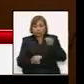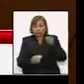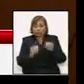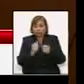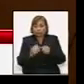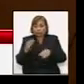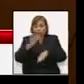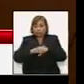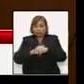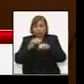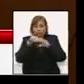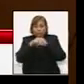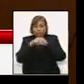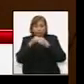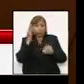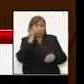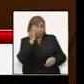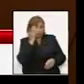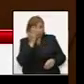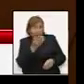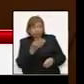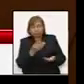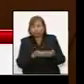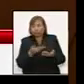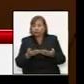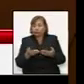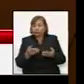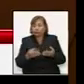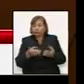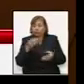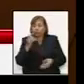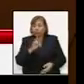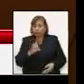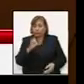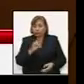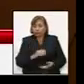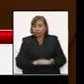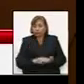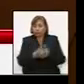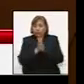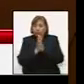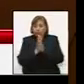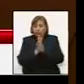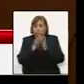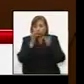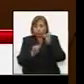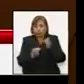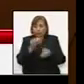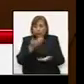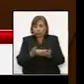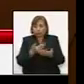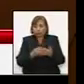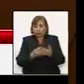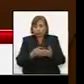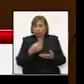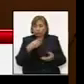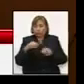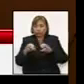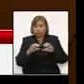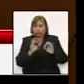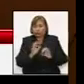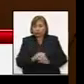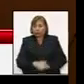sobre cerrado para vuestro conocimiento y fines de ejecución de forma urgente. Se solicita tomar las medidas de reserva más pertinentes y